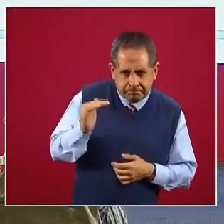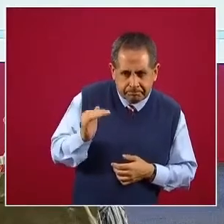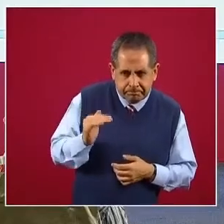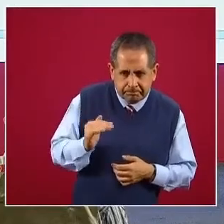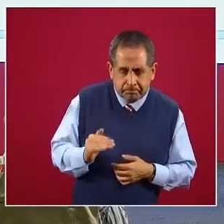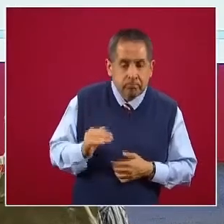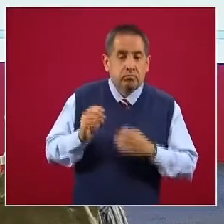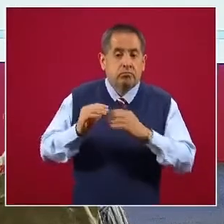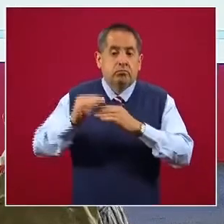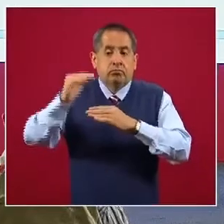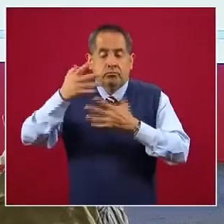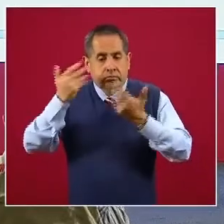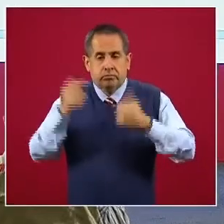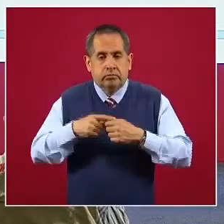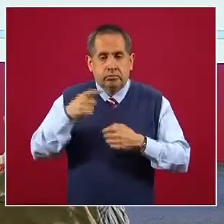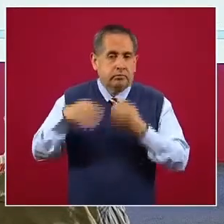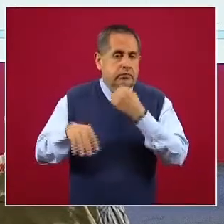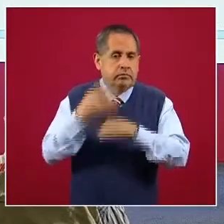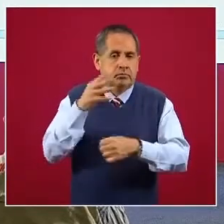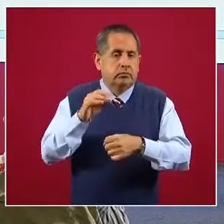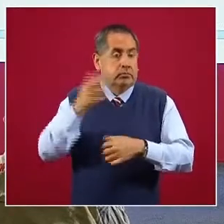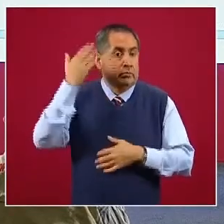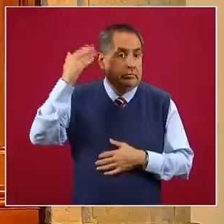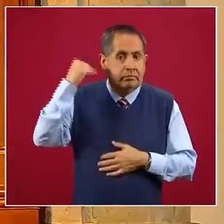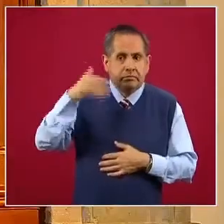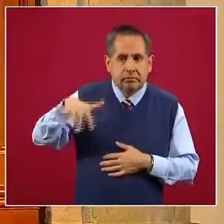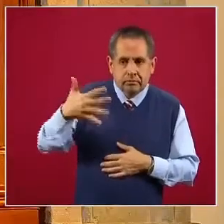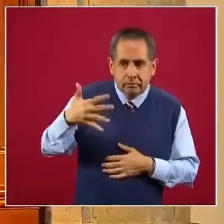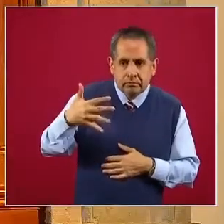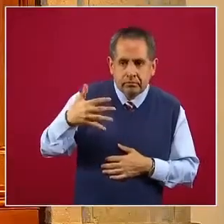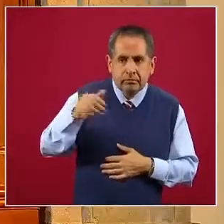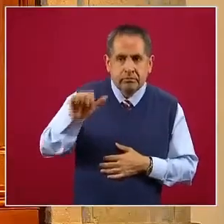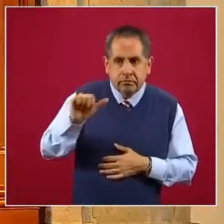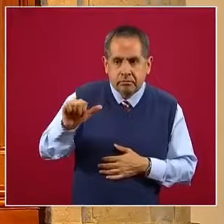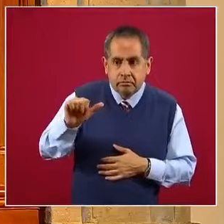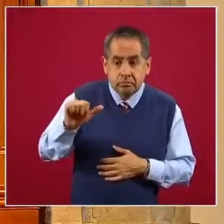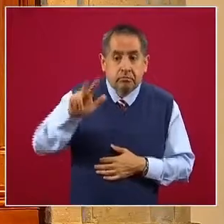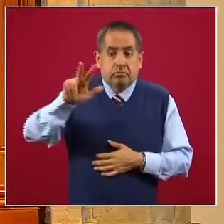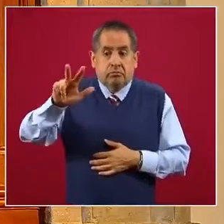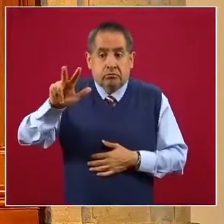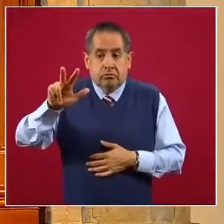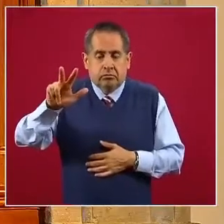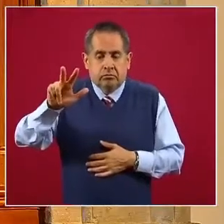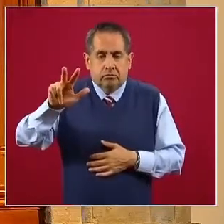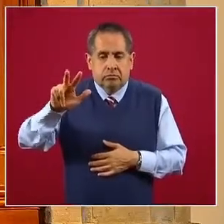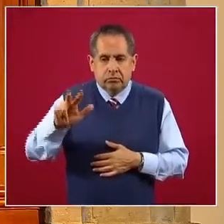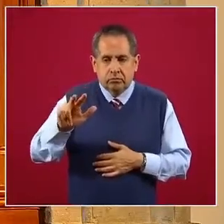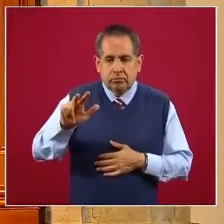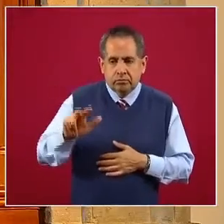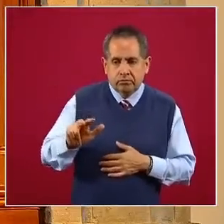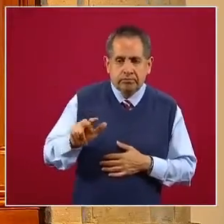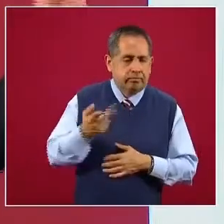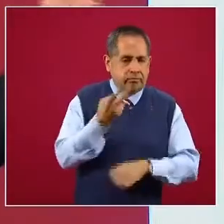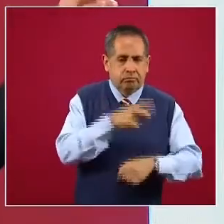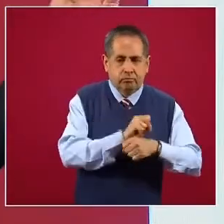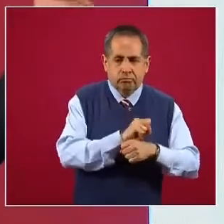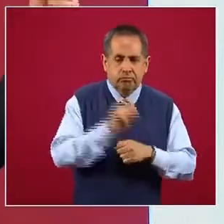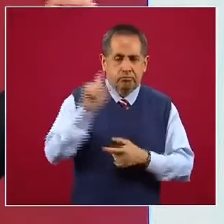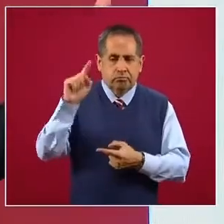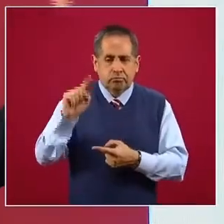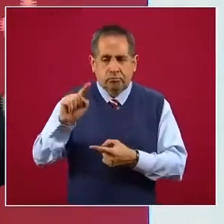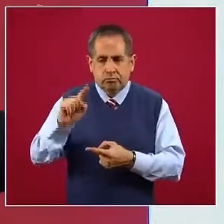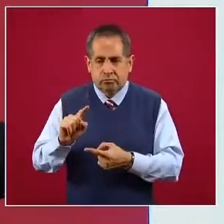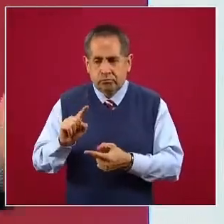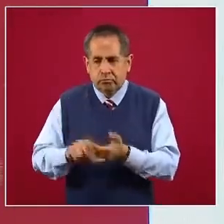se sigue comportando. Este 14% había estado en 15, en 16, en 18 en las últimas 2 semanas. Por lo tanto,